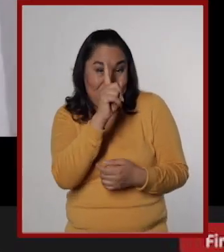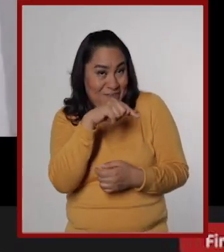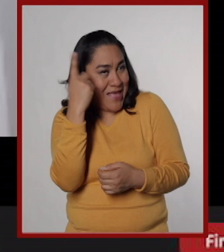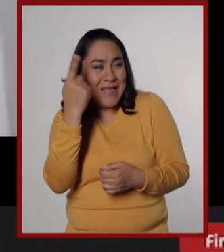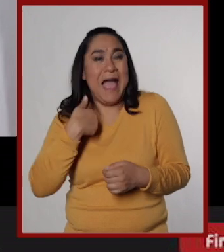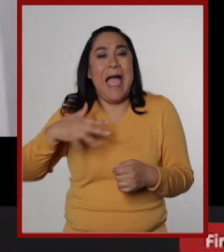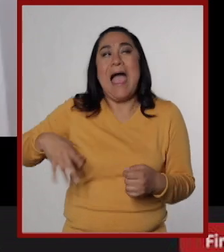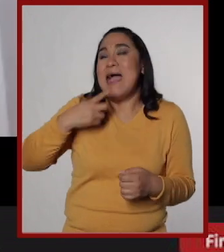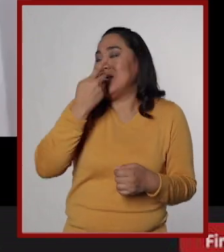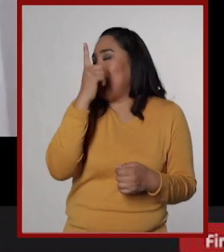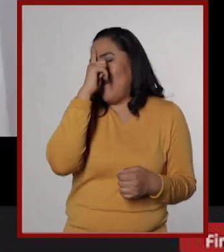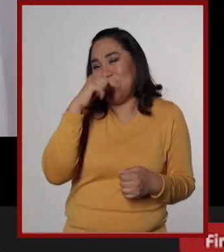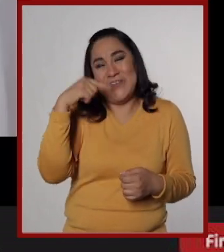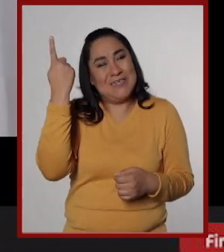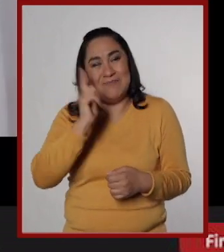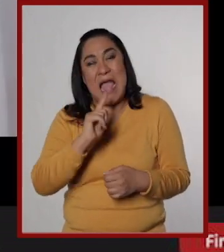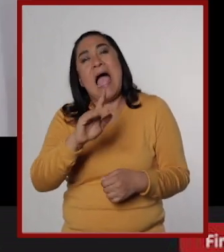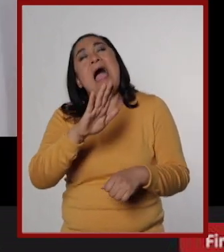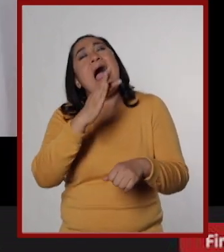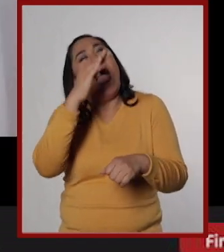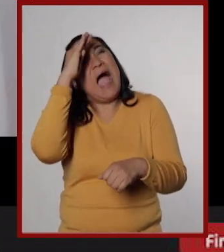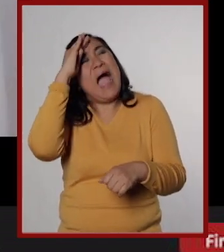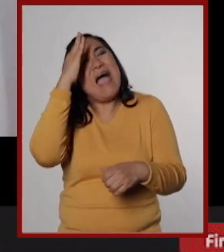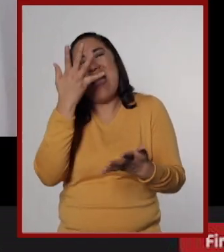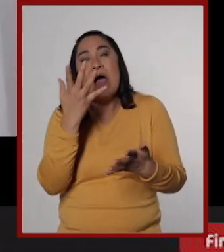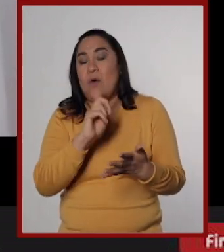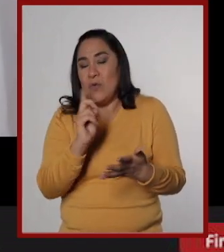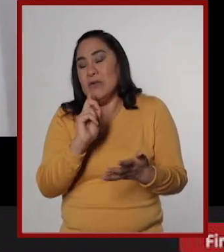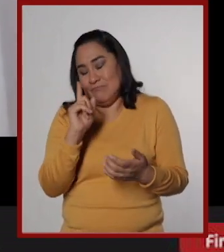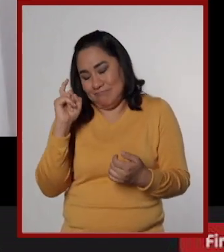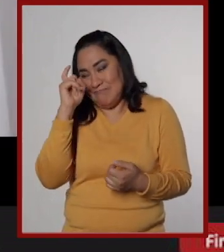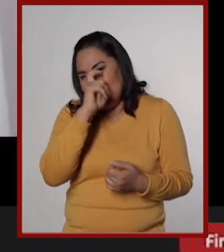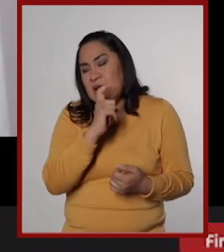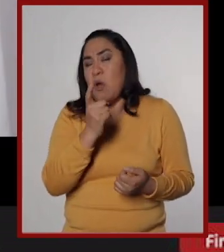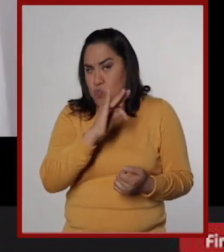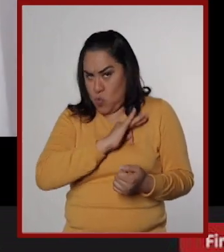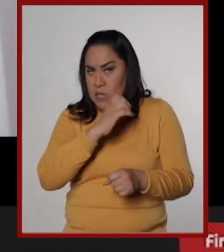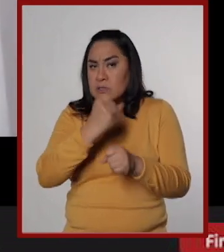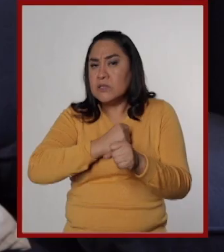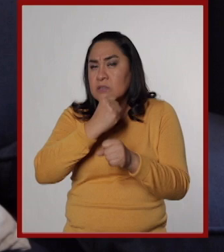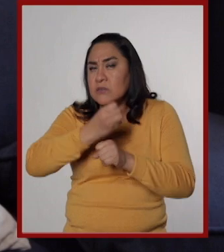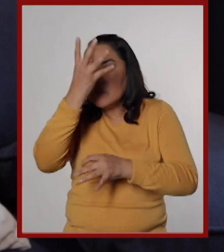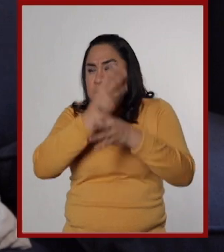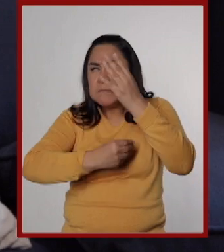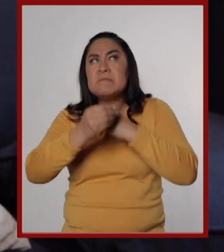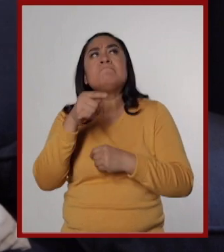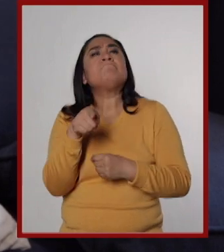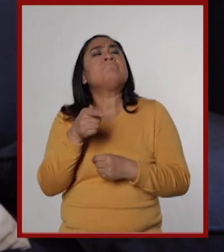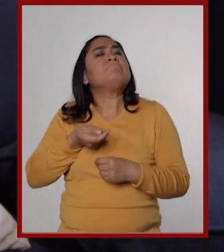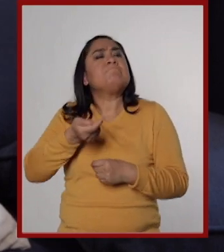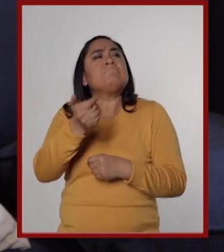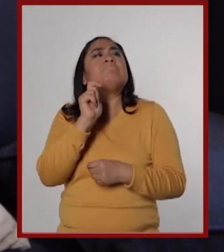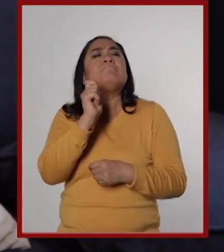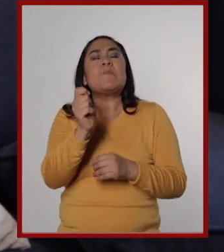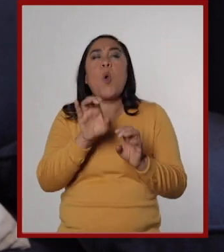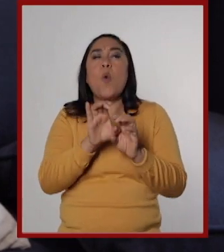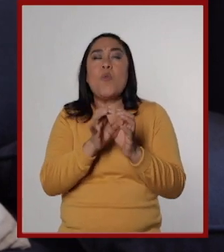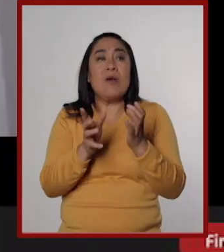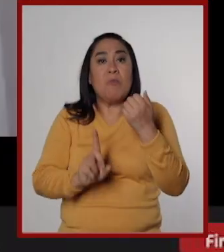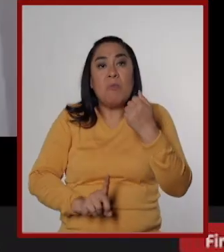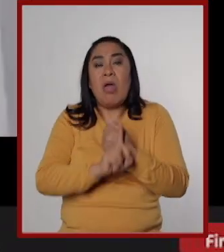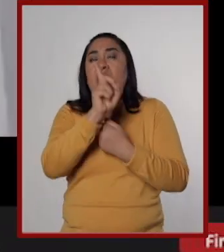sea, aquí lo estamos simplificando mucho, pero se puede aprender, ¿eh? Nosotros le llamamos a eso un